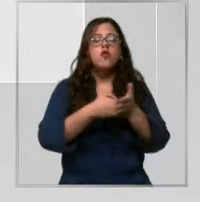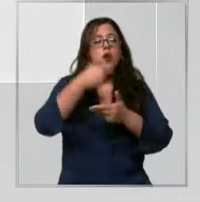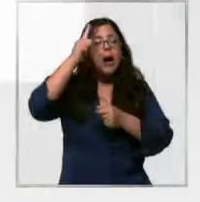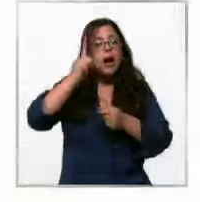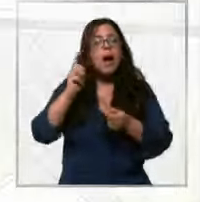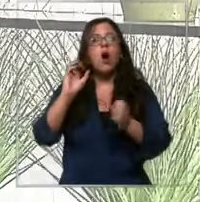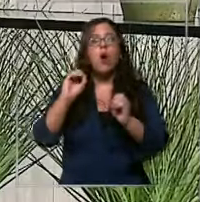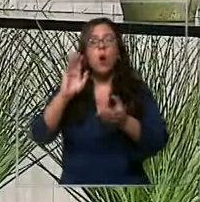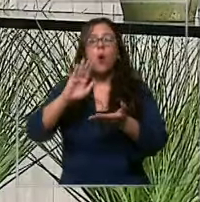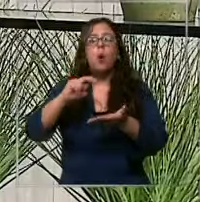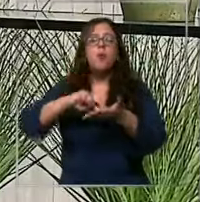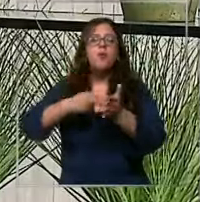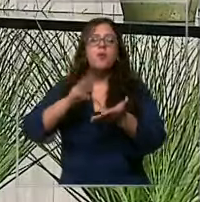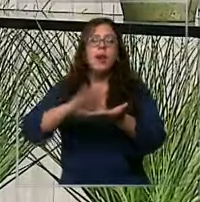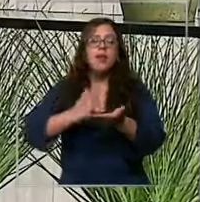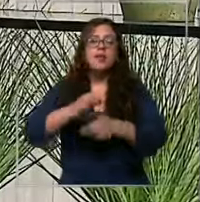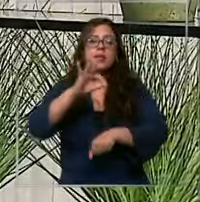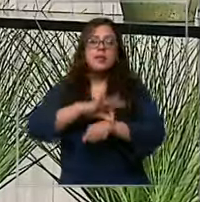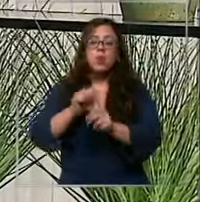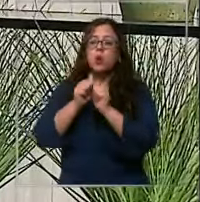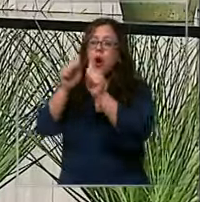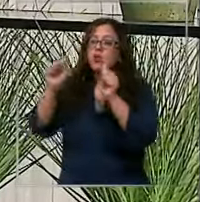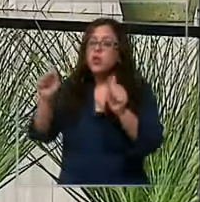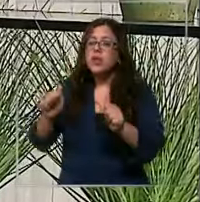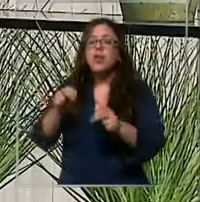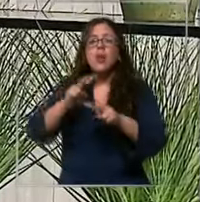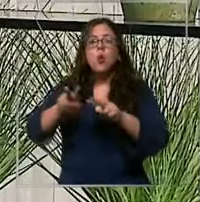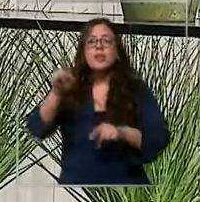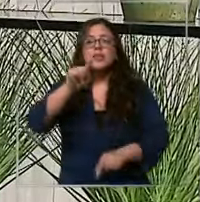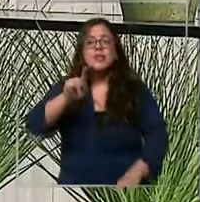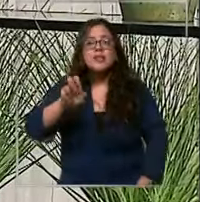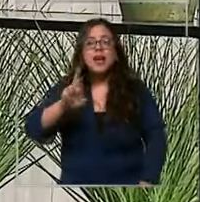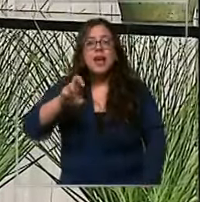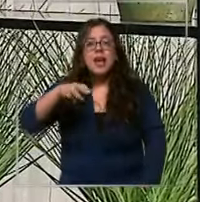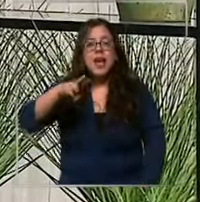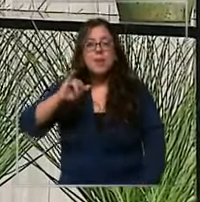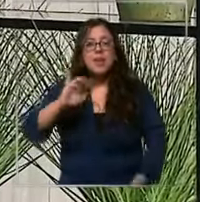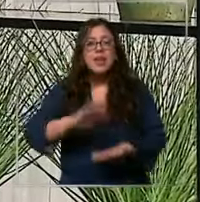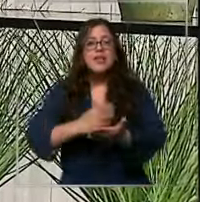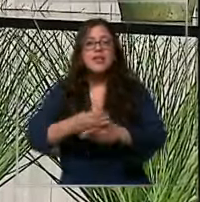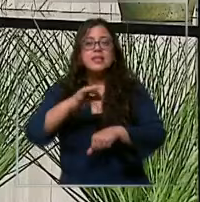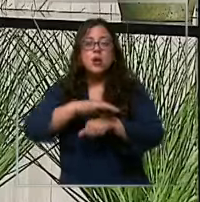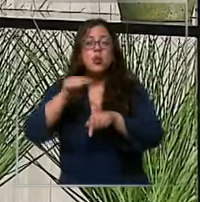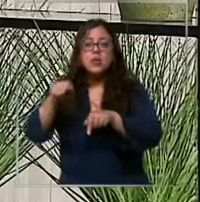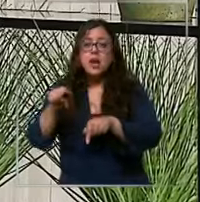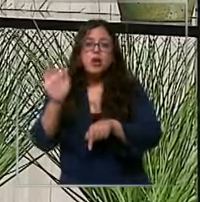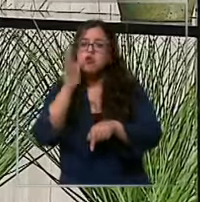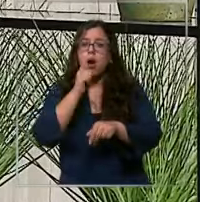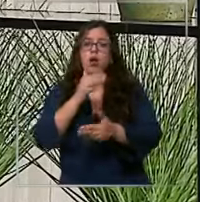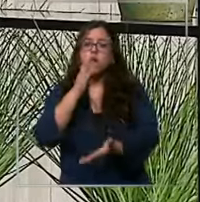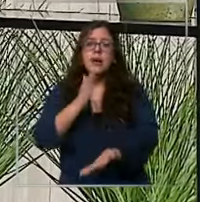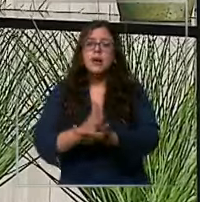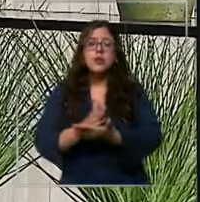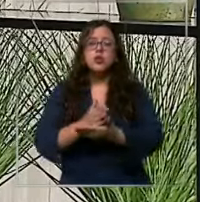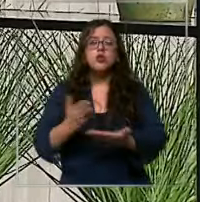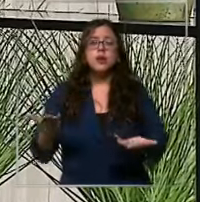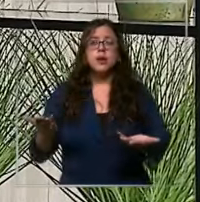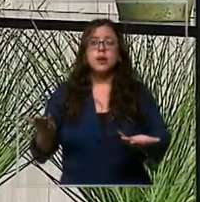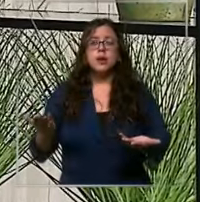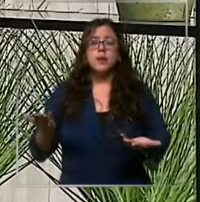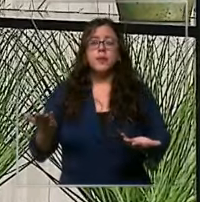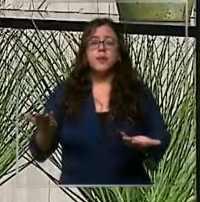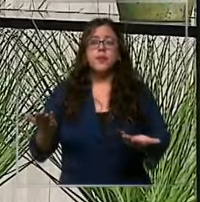problemas sanitarios. La autoridad sanitaria, le hace Seremi de Salud, no es una entidad que esté obligada tampoco